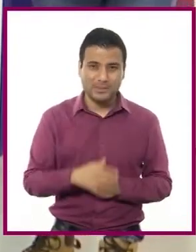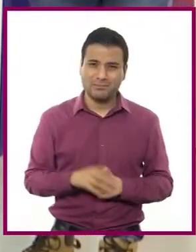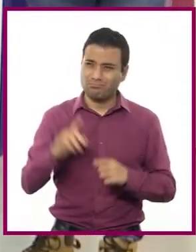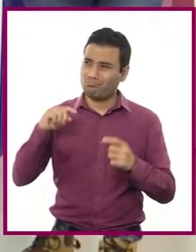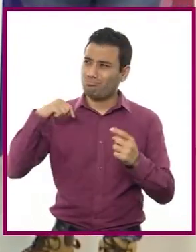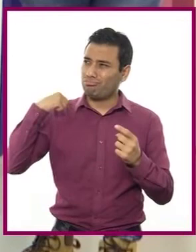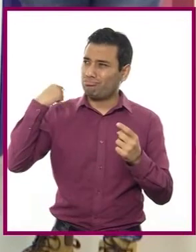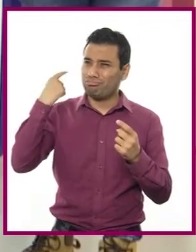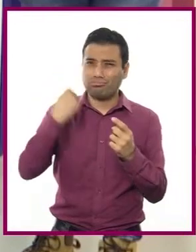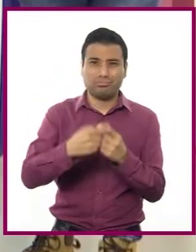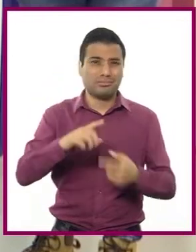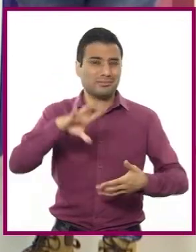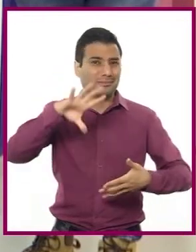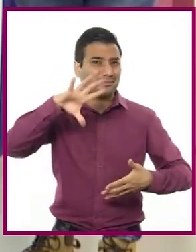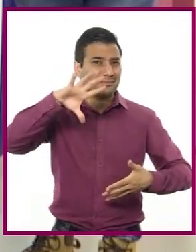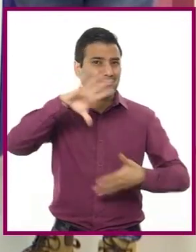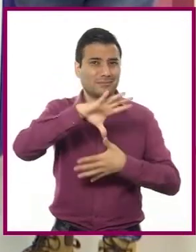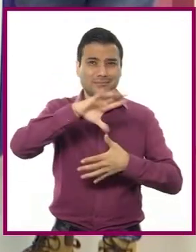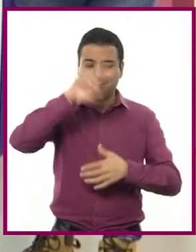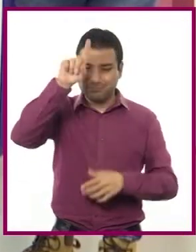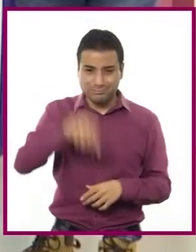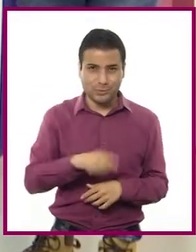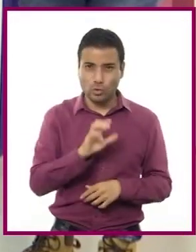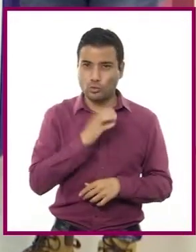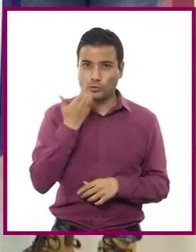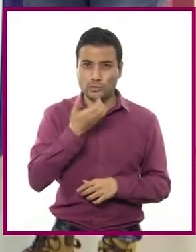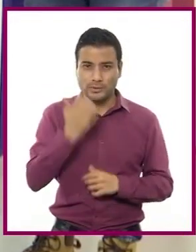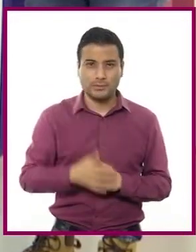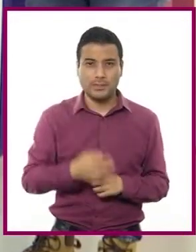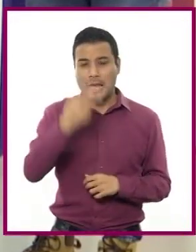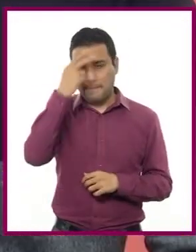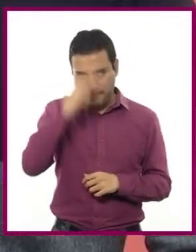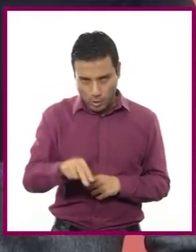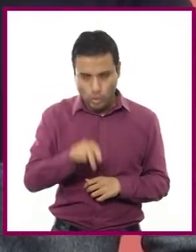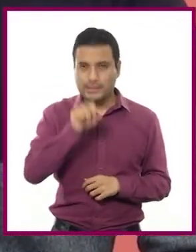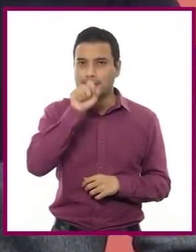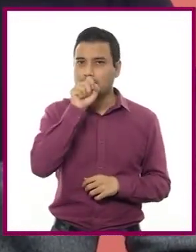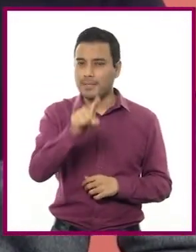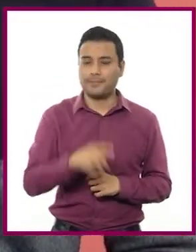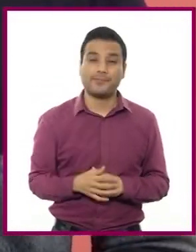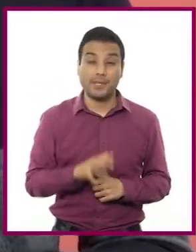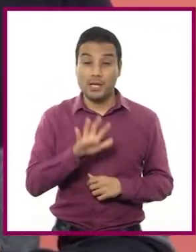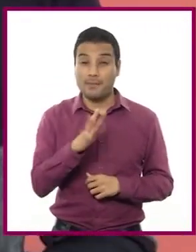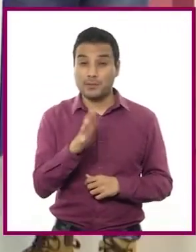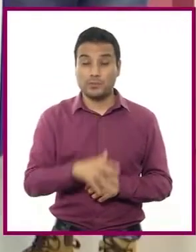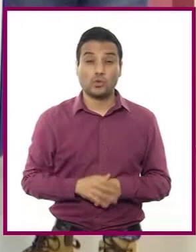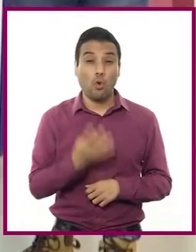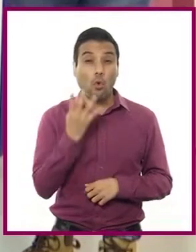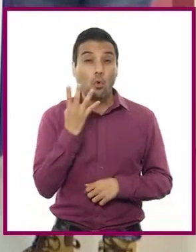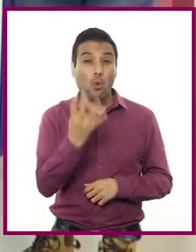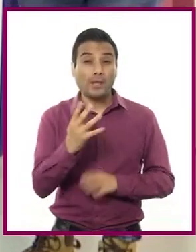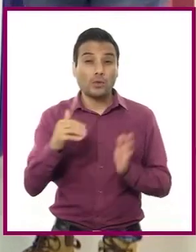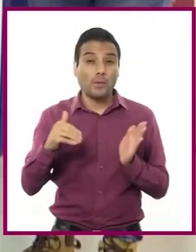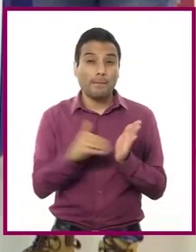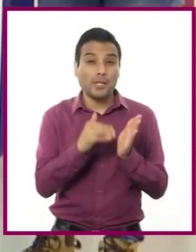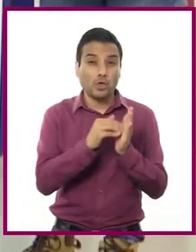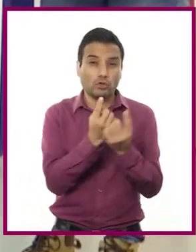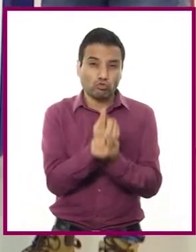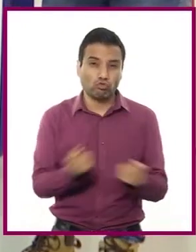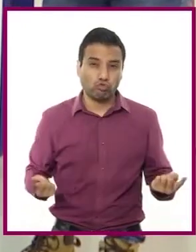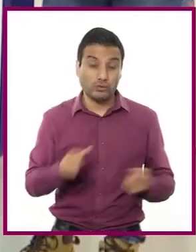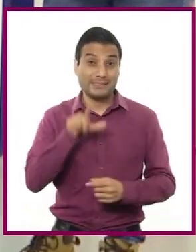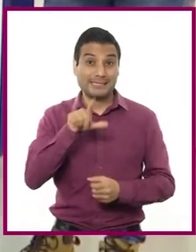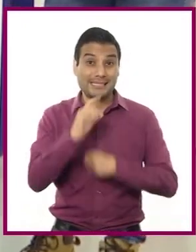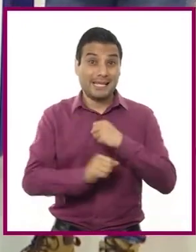continente americano de forma generalizada. México no es la excepción y se calcula que 4 millones de niños menores de 17